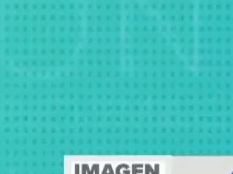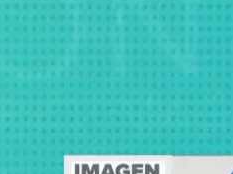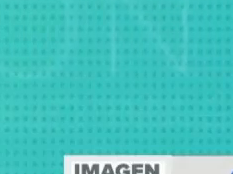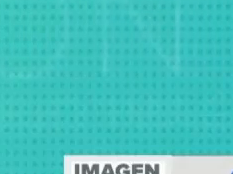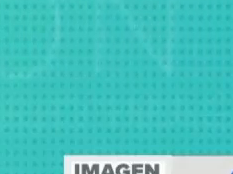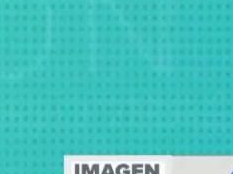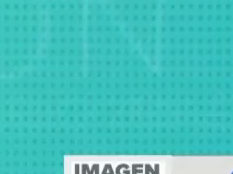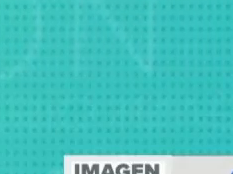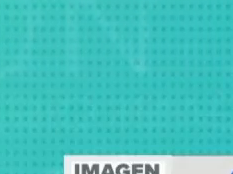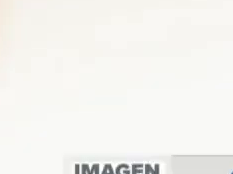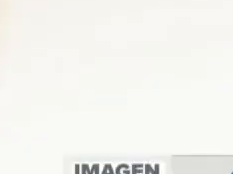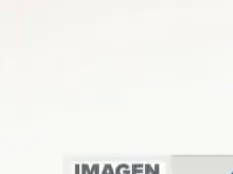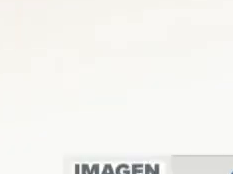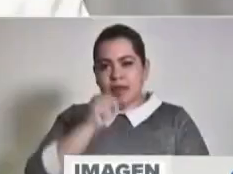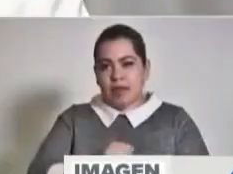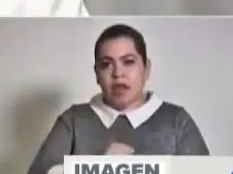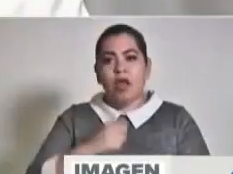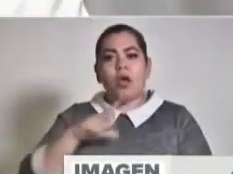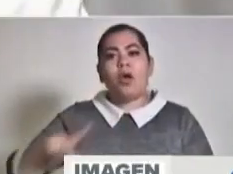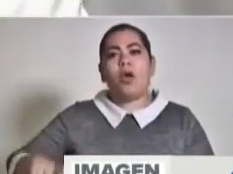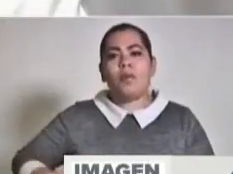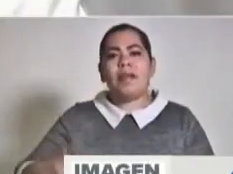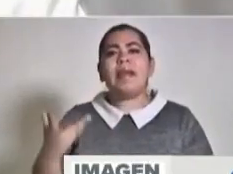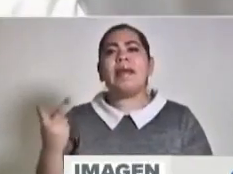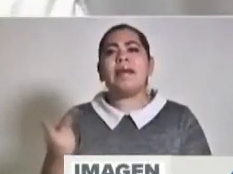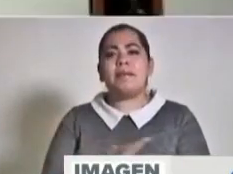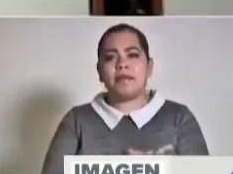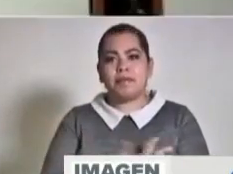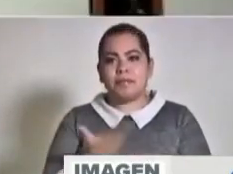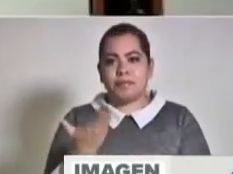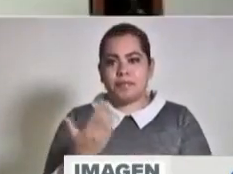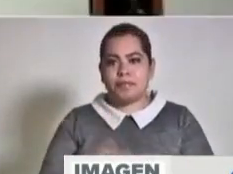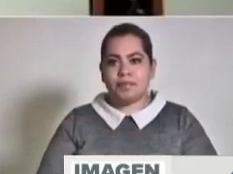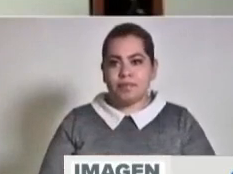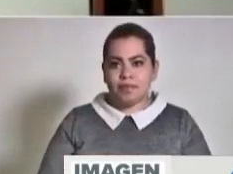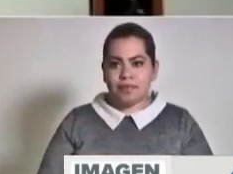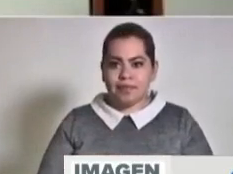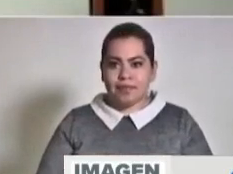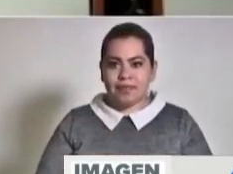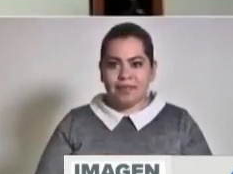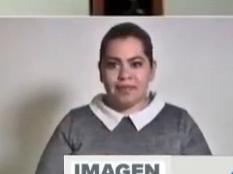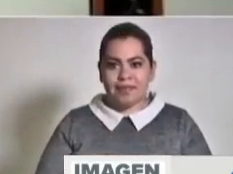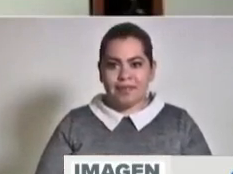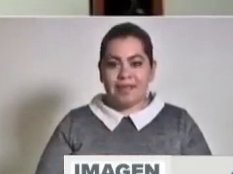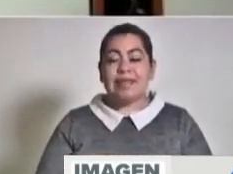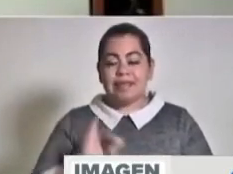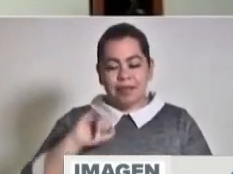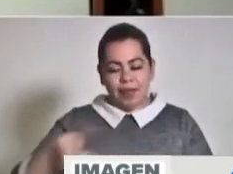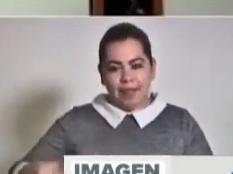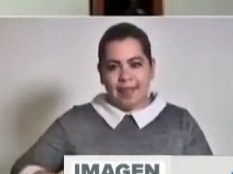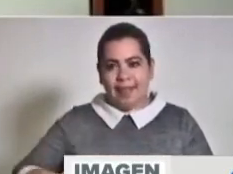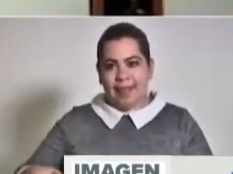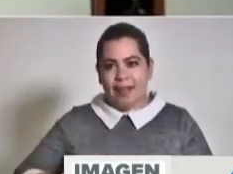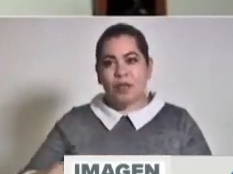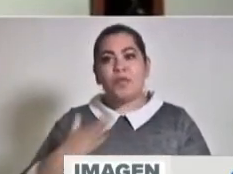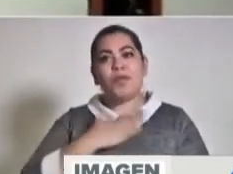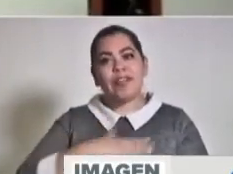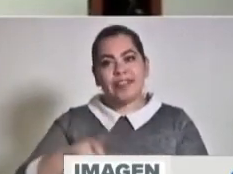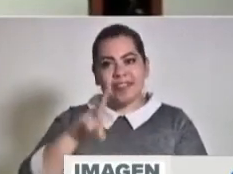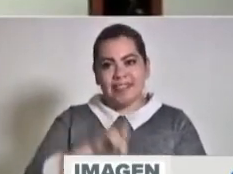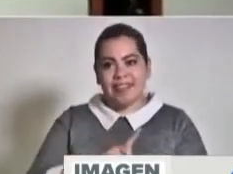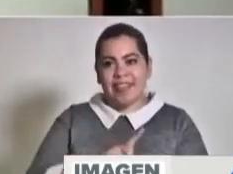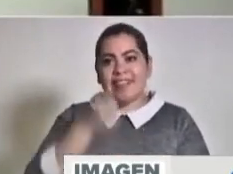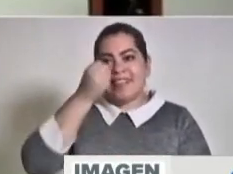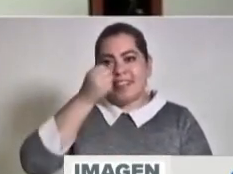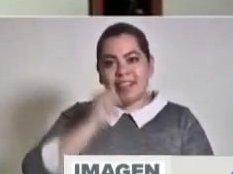Ya son 82 urnas con restos de poblanos, ceniza vaya, que han muerto en los Estados Unidos por